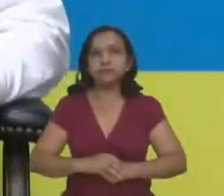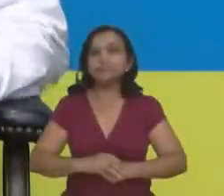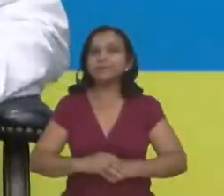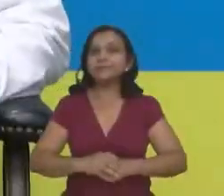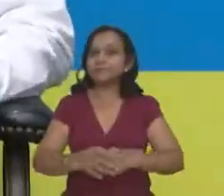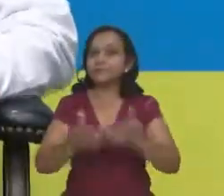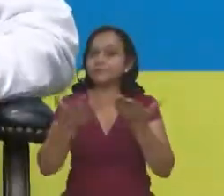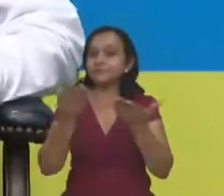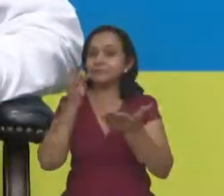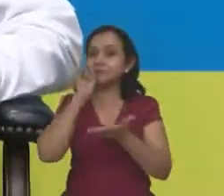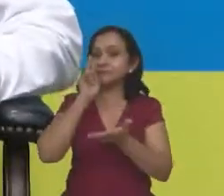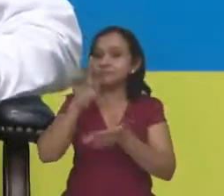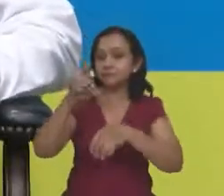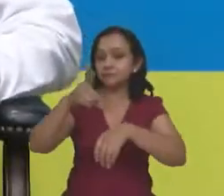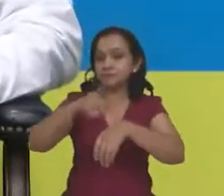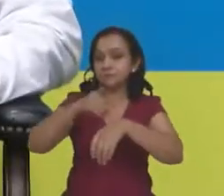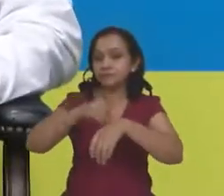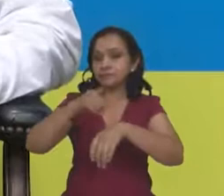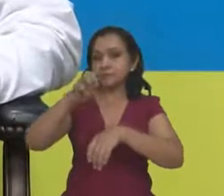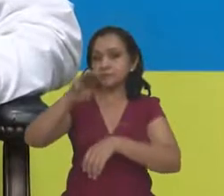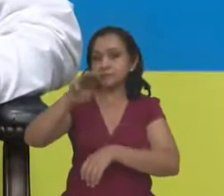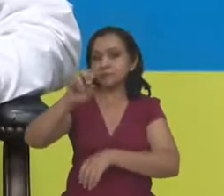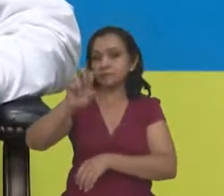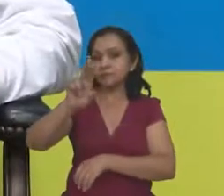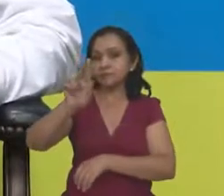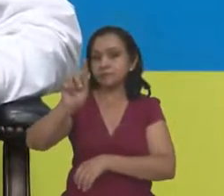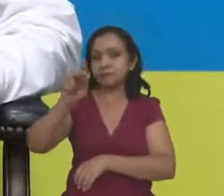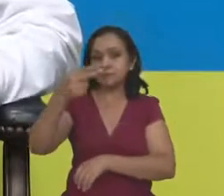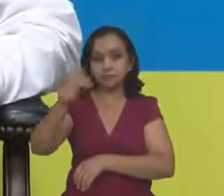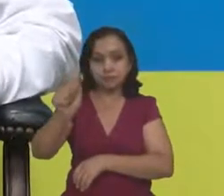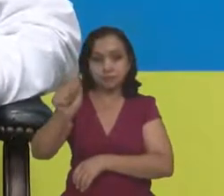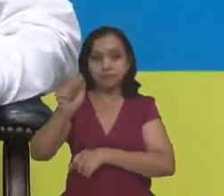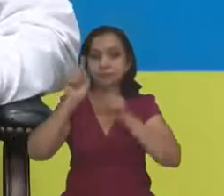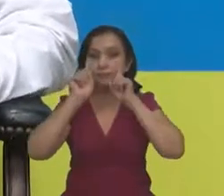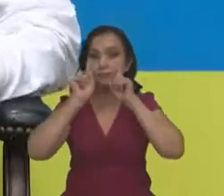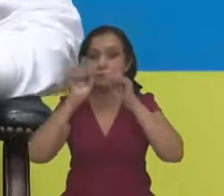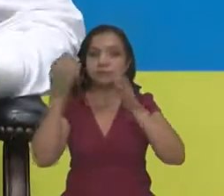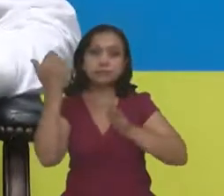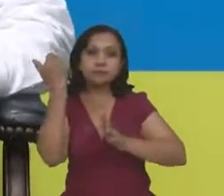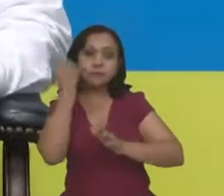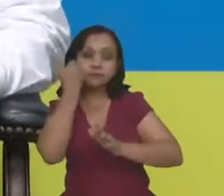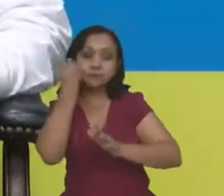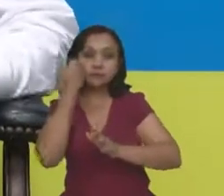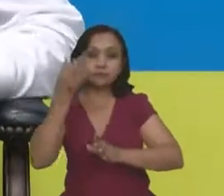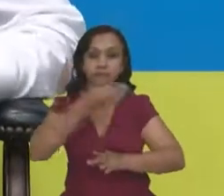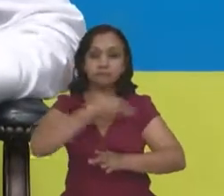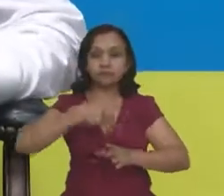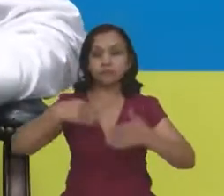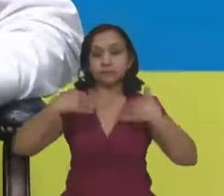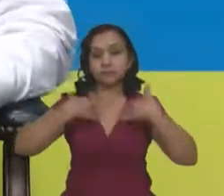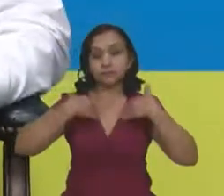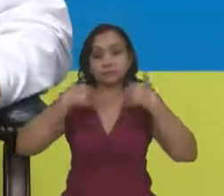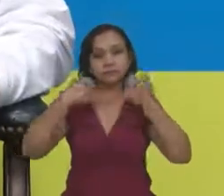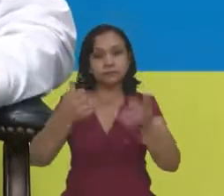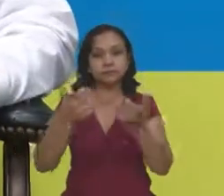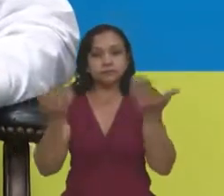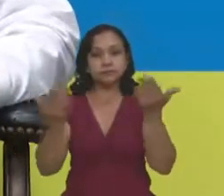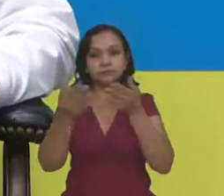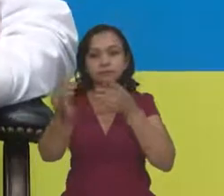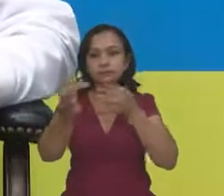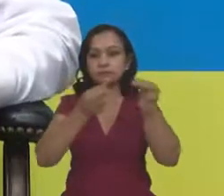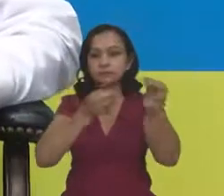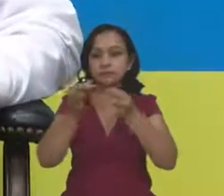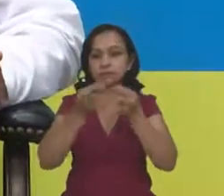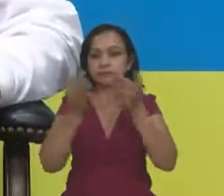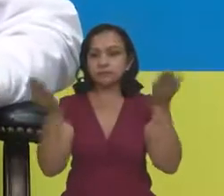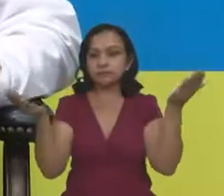Bueno, estábamos viendo a la doctora Marta Reyes del área de prevención de enfermedades del Ministerio de Salud MINSA, dando los reportes